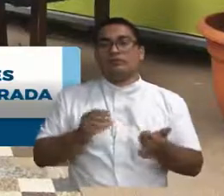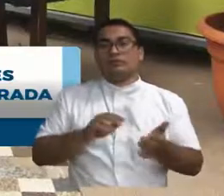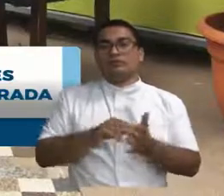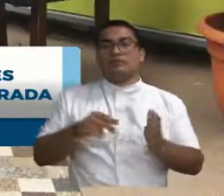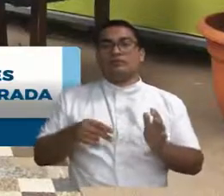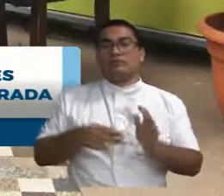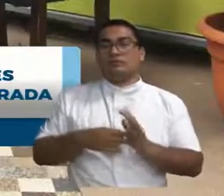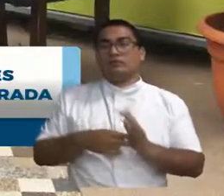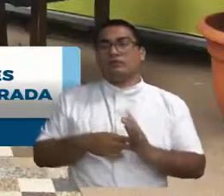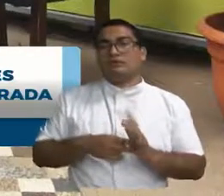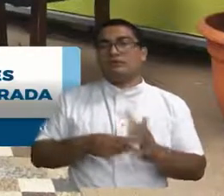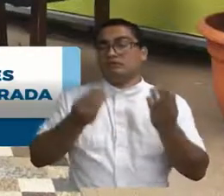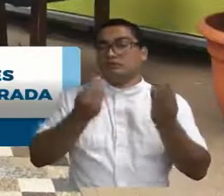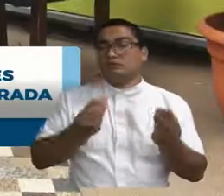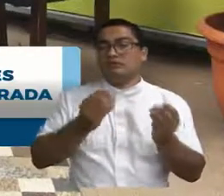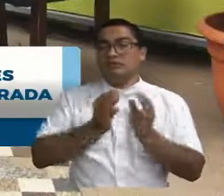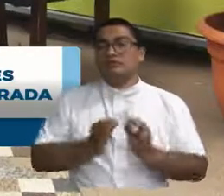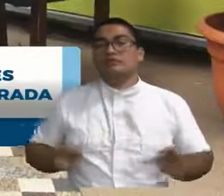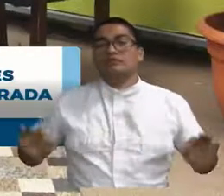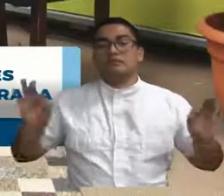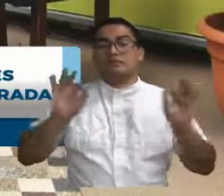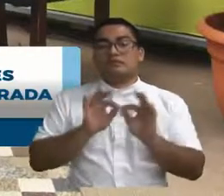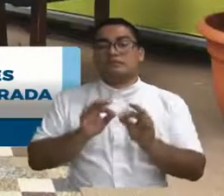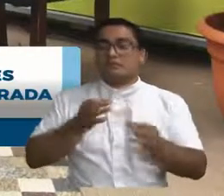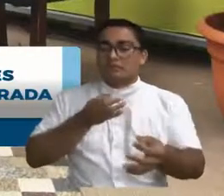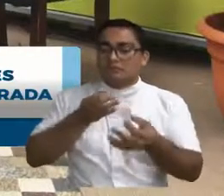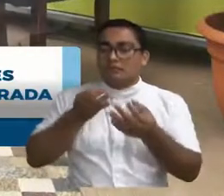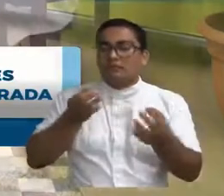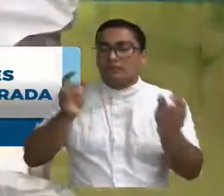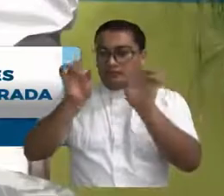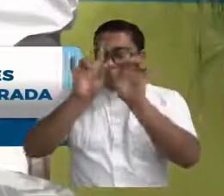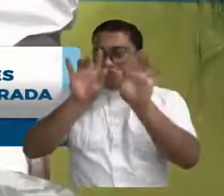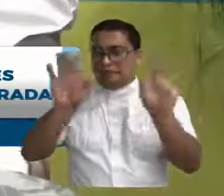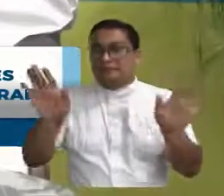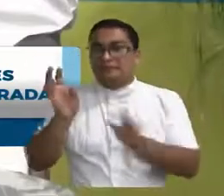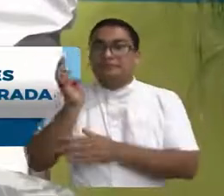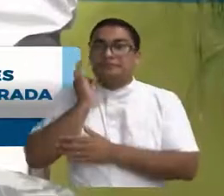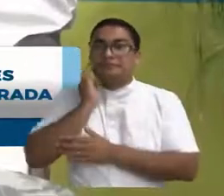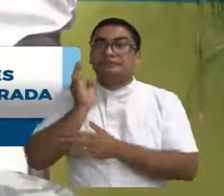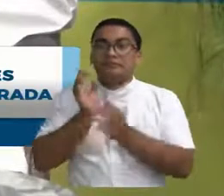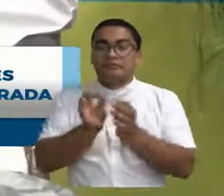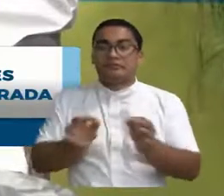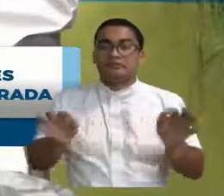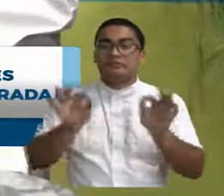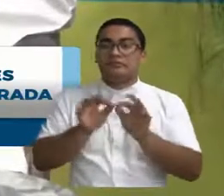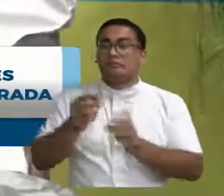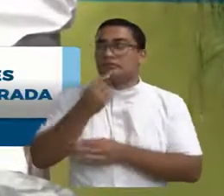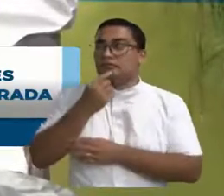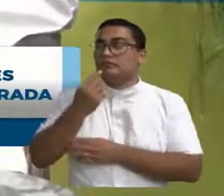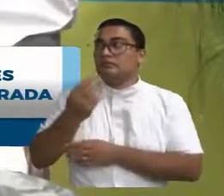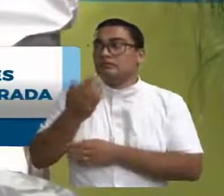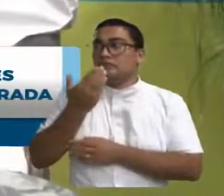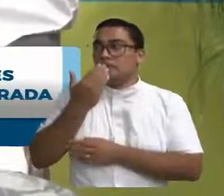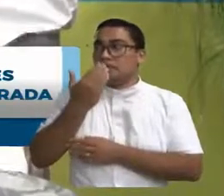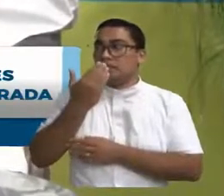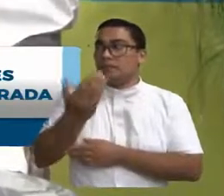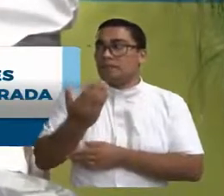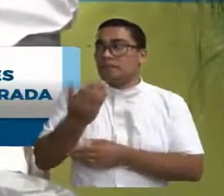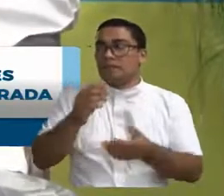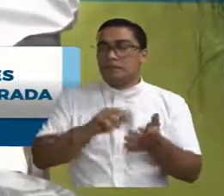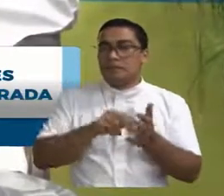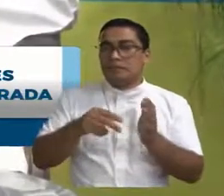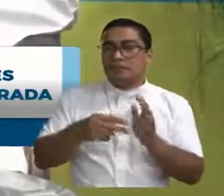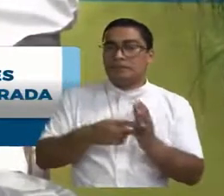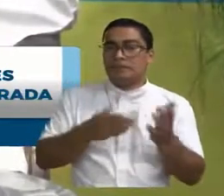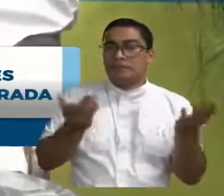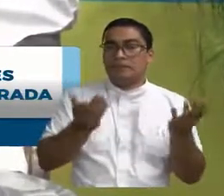mocos. Eso es muy importante dejárselo claro a las mamás. Sino que decirles de que hay que hacer una buena higiene, por ejemplo, los resfriados comunes,